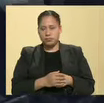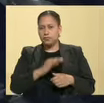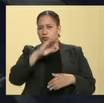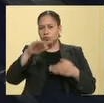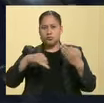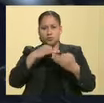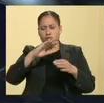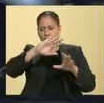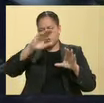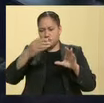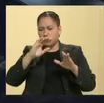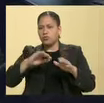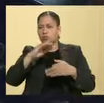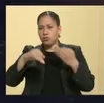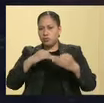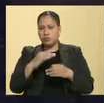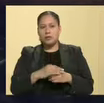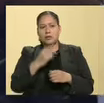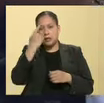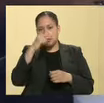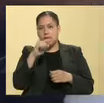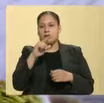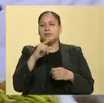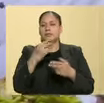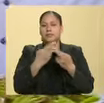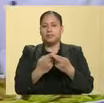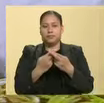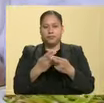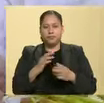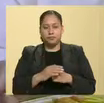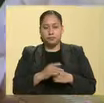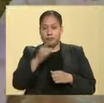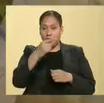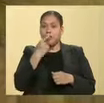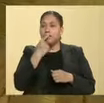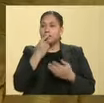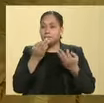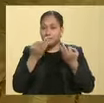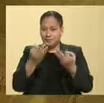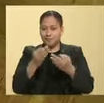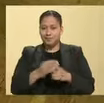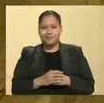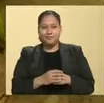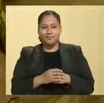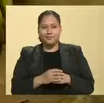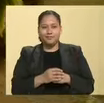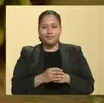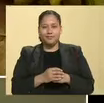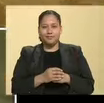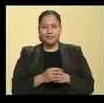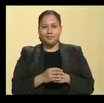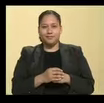Todos ya. Para que alcancen. ¿Se les antoja?